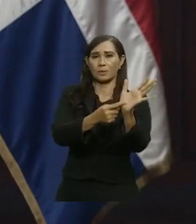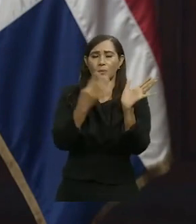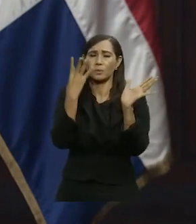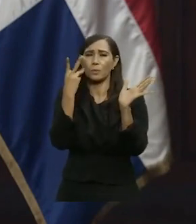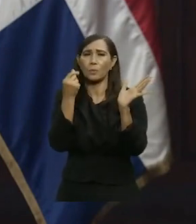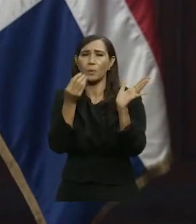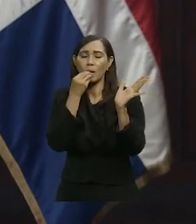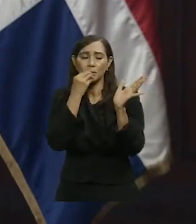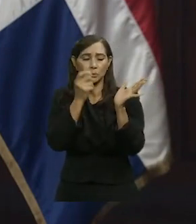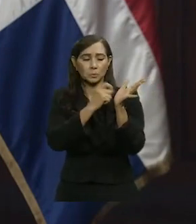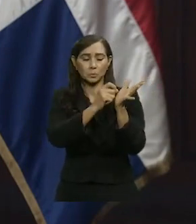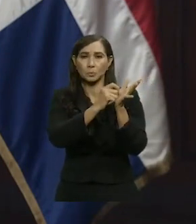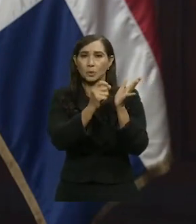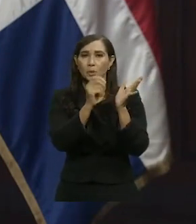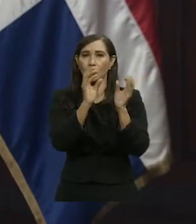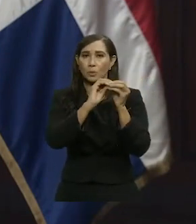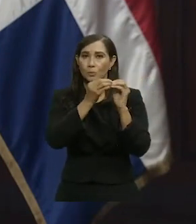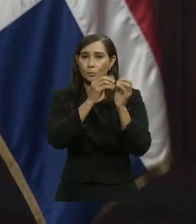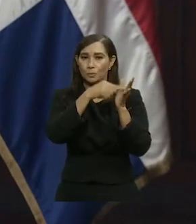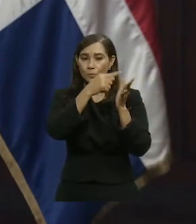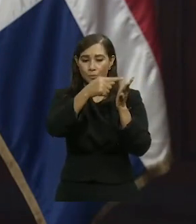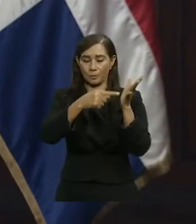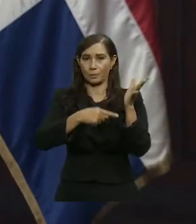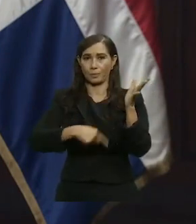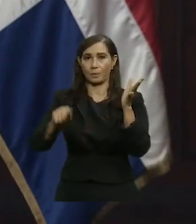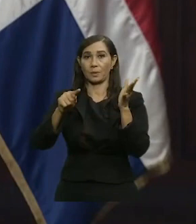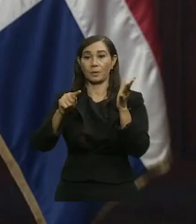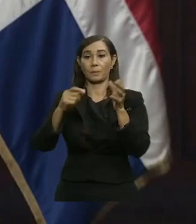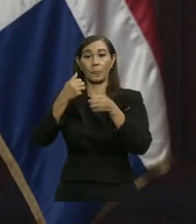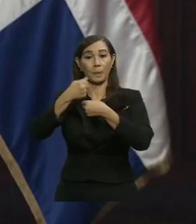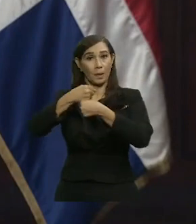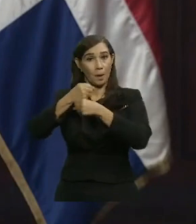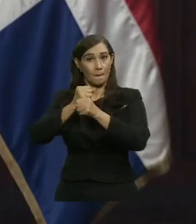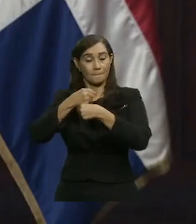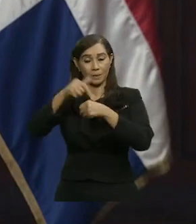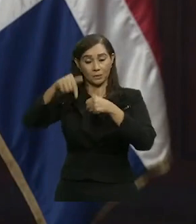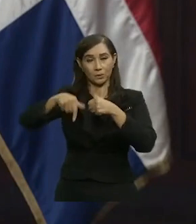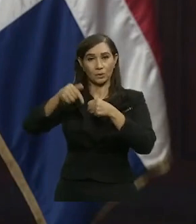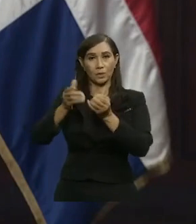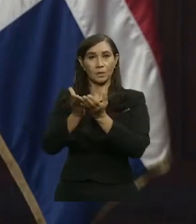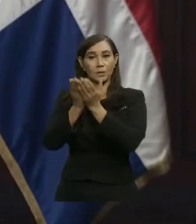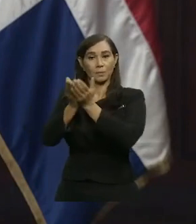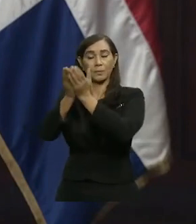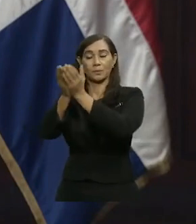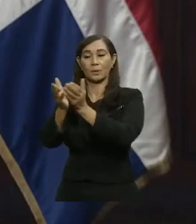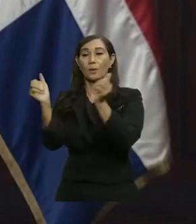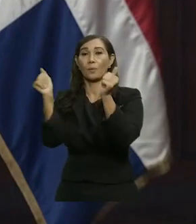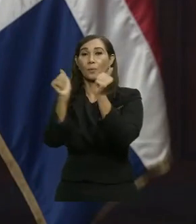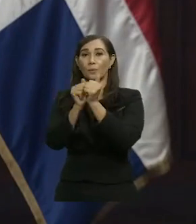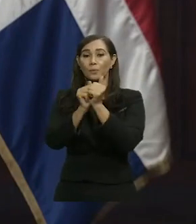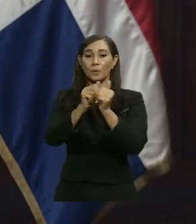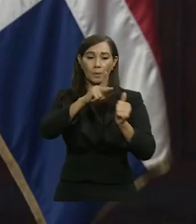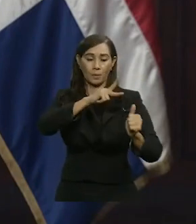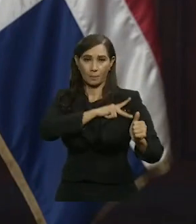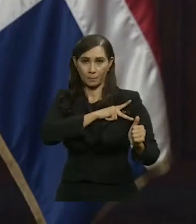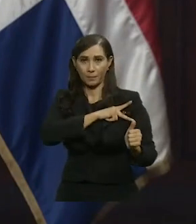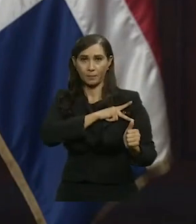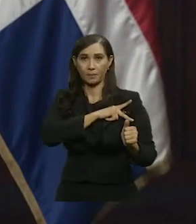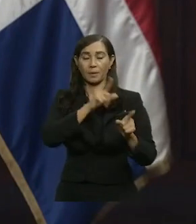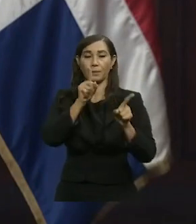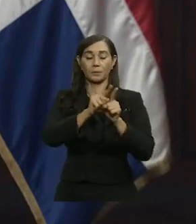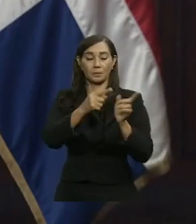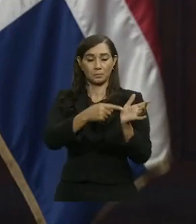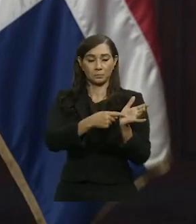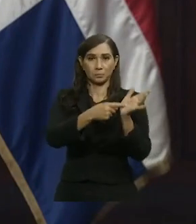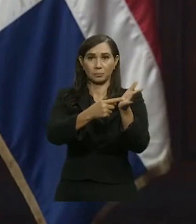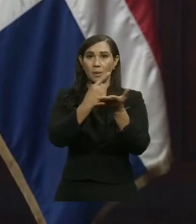de los productos de la canasta básica a nivel de productores o importadores, que se hará conjuntamente con el sector privado y estará